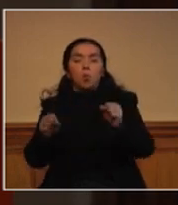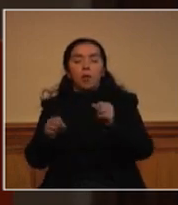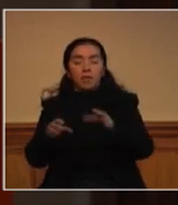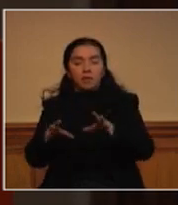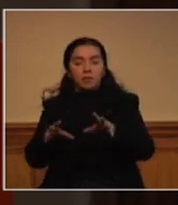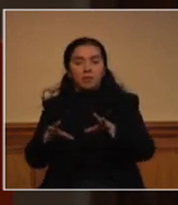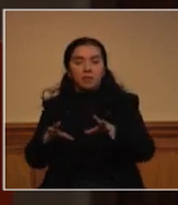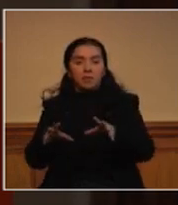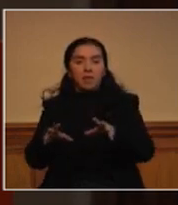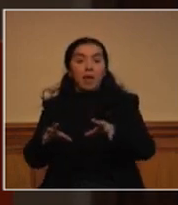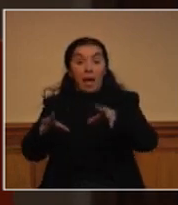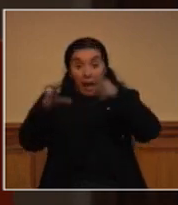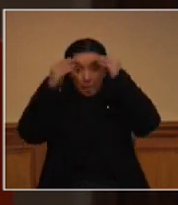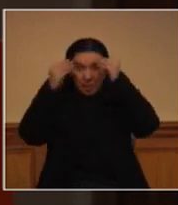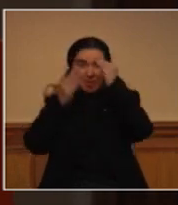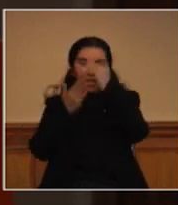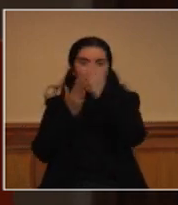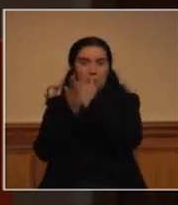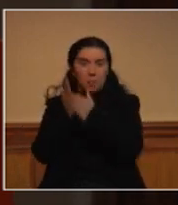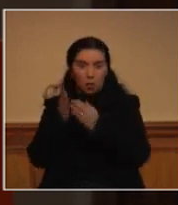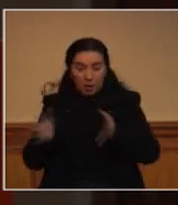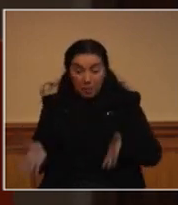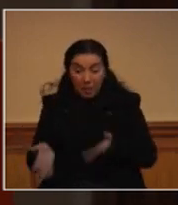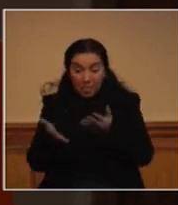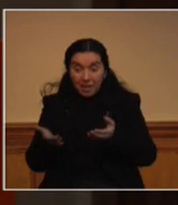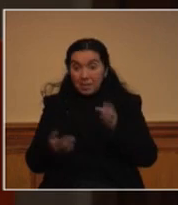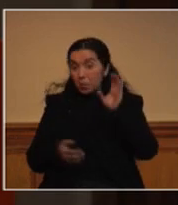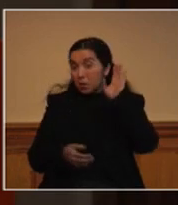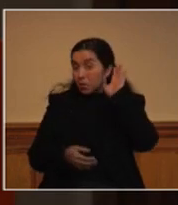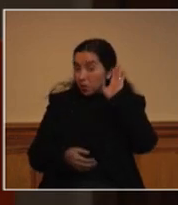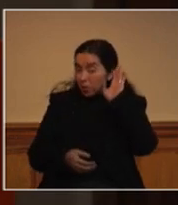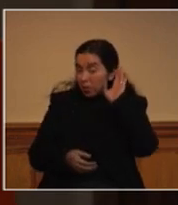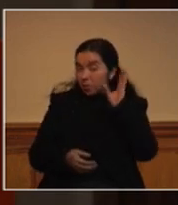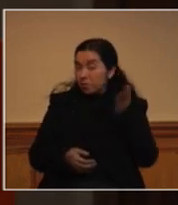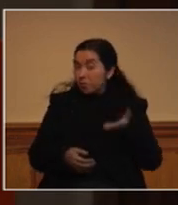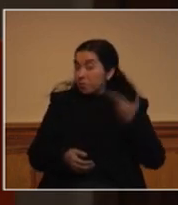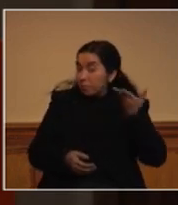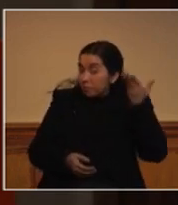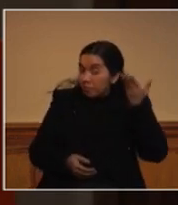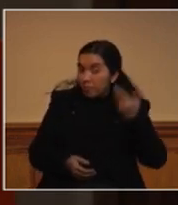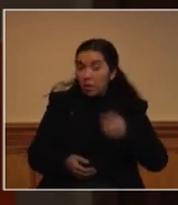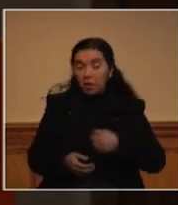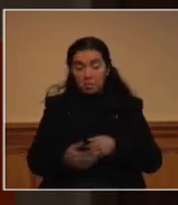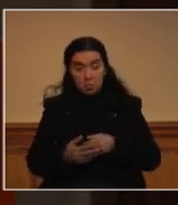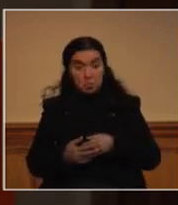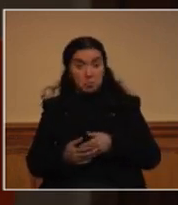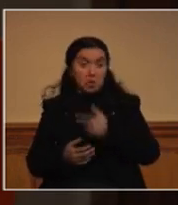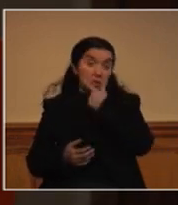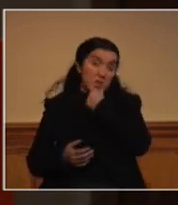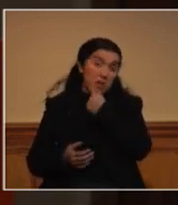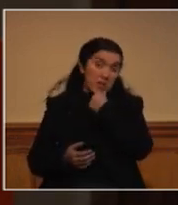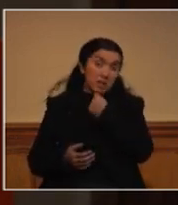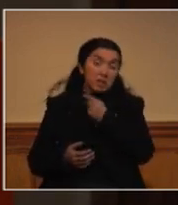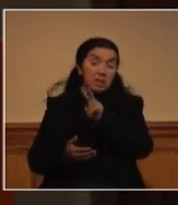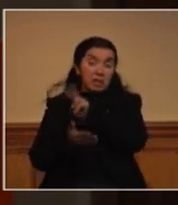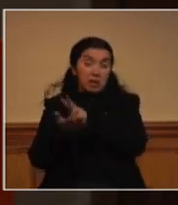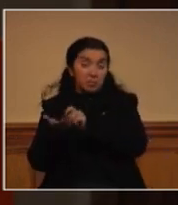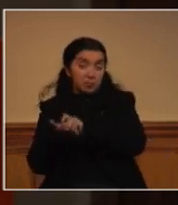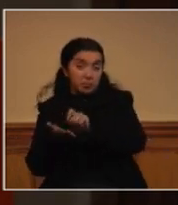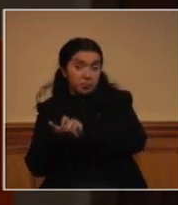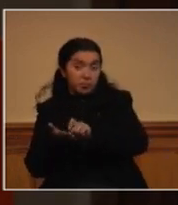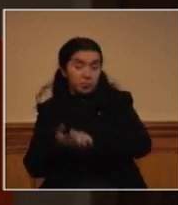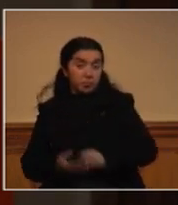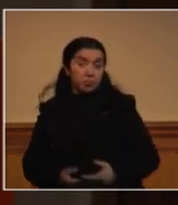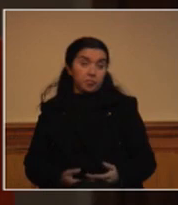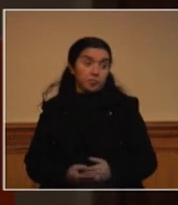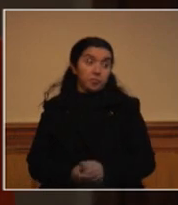beneficiarse de un programa de estimulación auditiva que a lo mejor le va a facilitar para otra cosa.